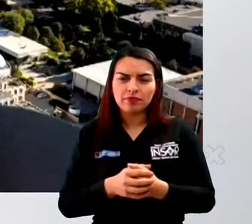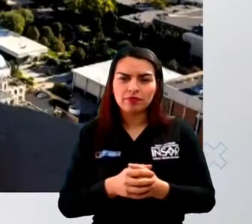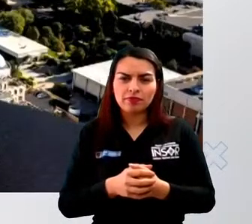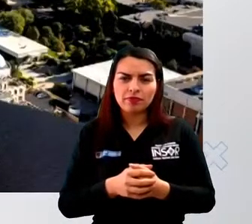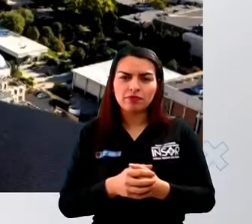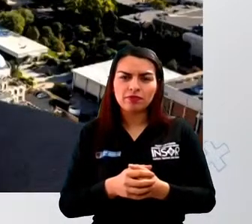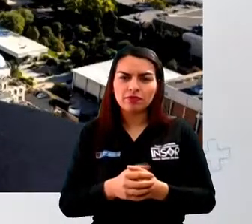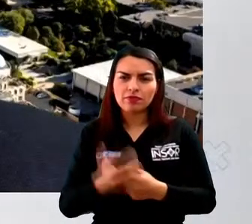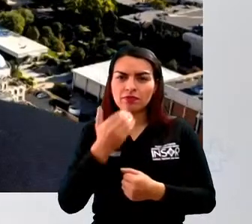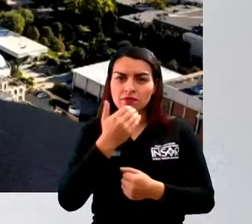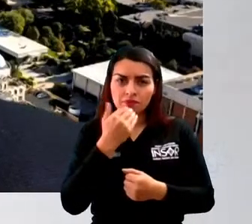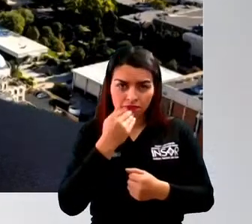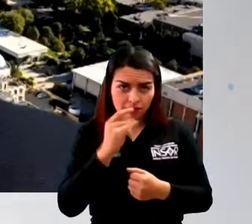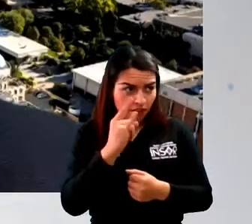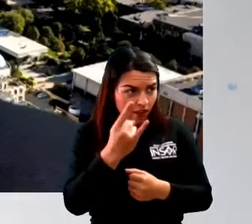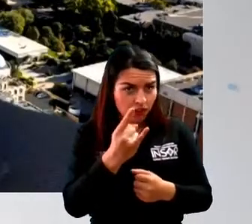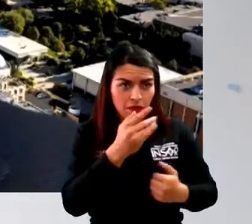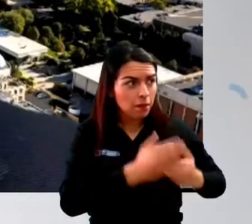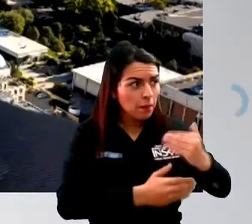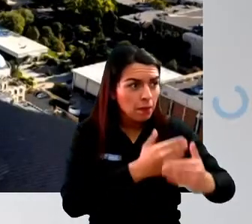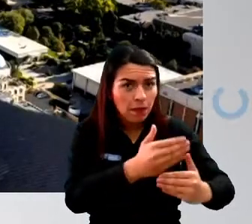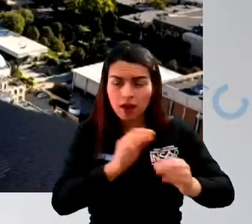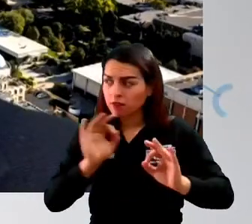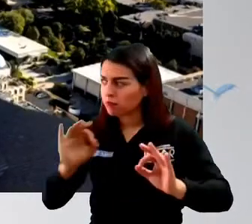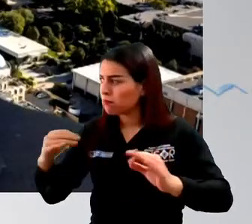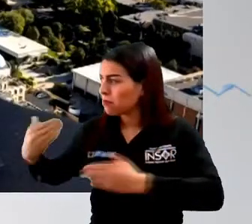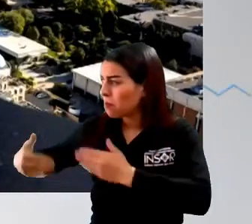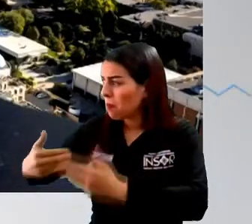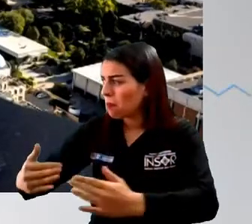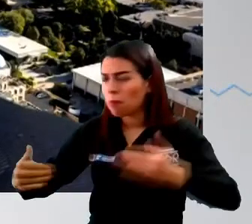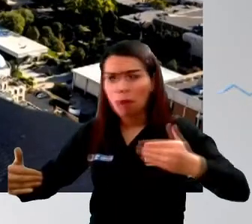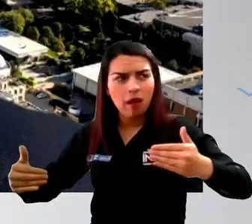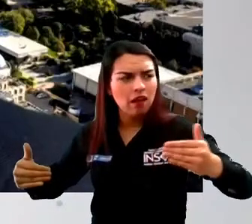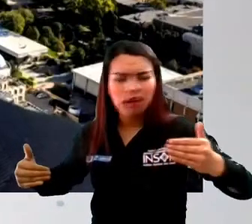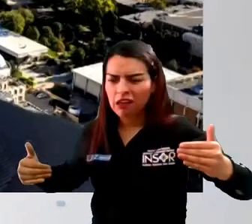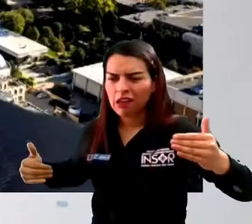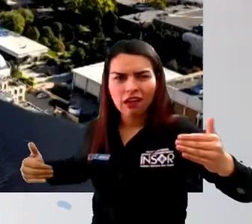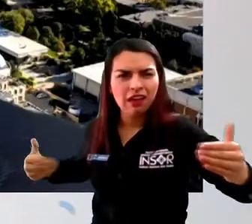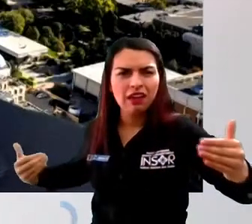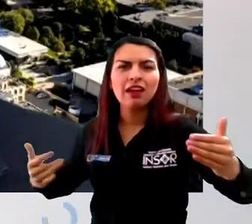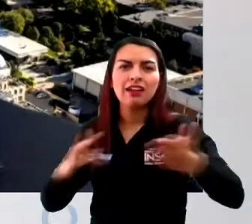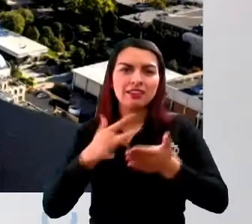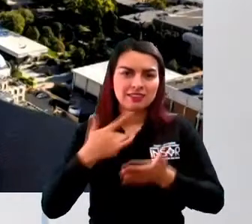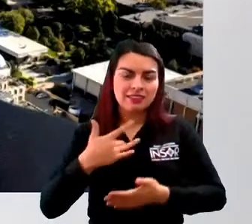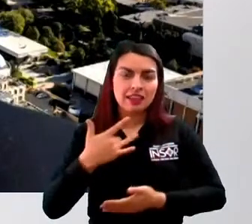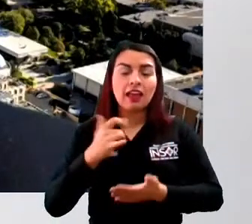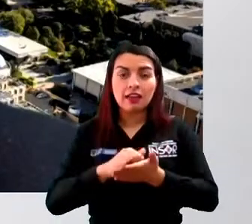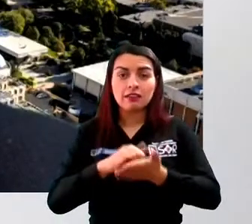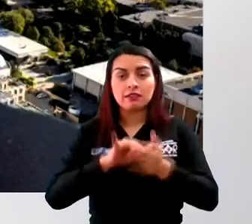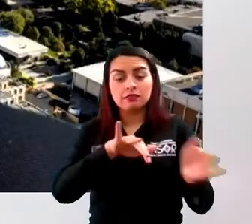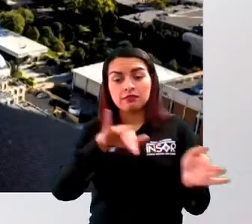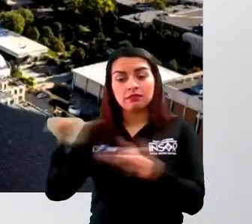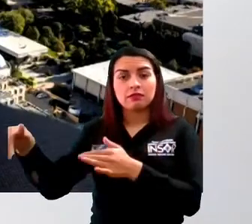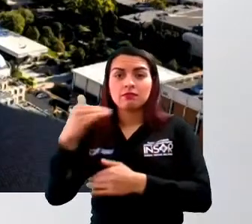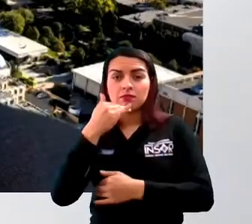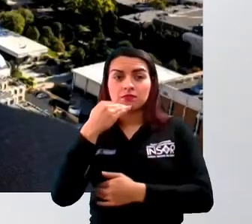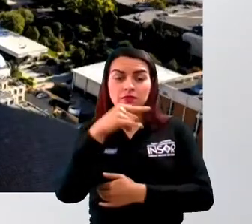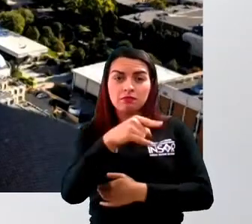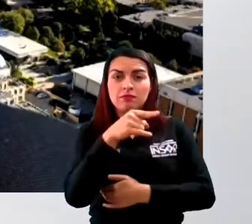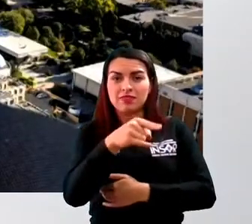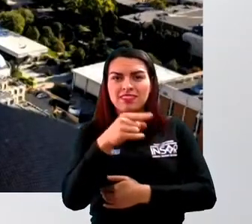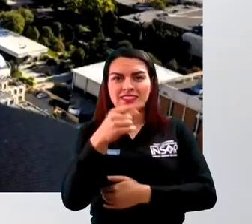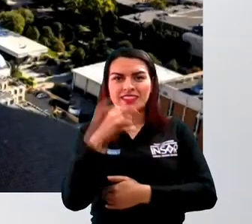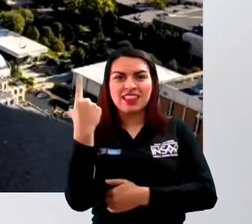siga el paso con todo. Pero cuando estamos en el ambiente digital, si el estudiante tiene una grabación